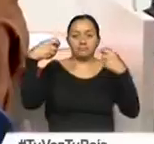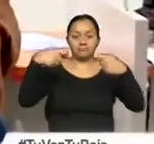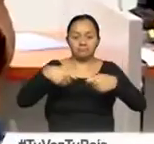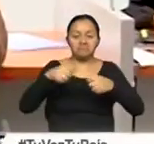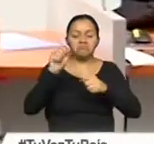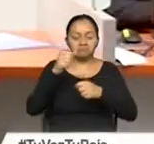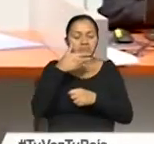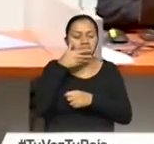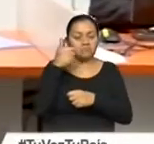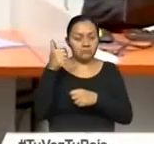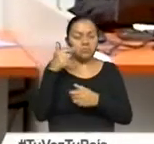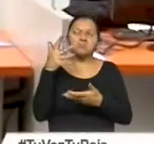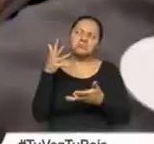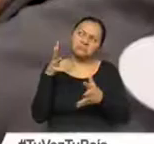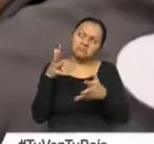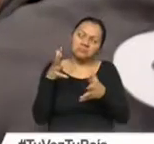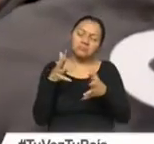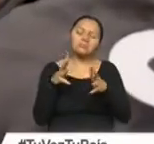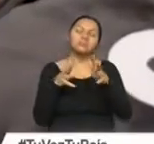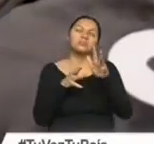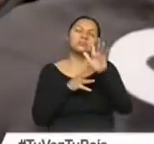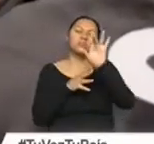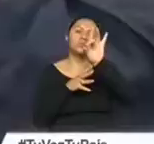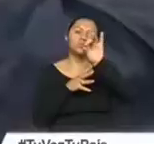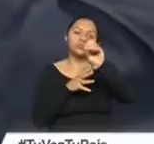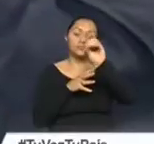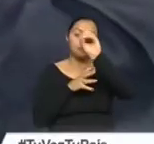contribuyentes, que representan aproximadamente el